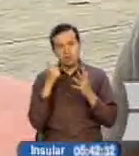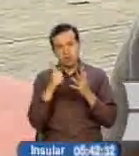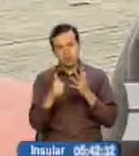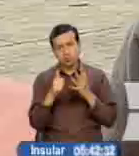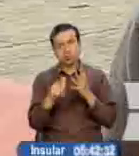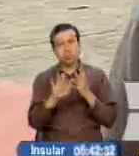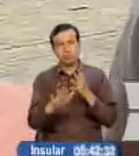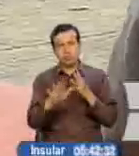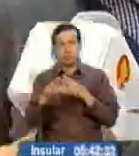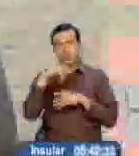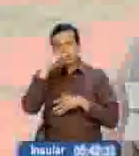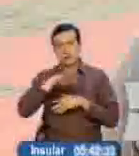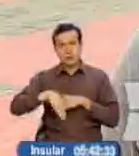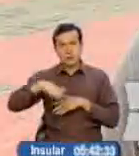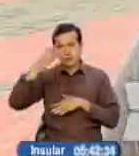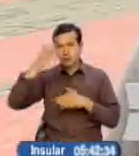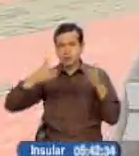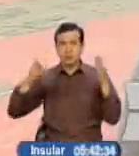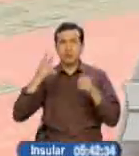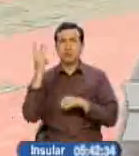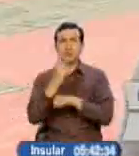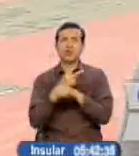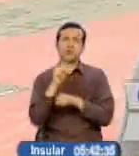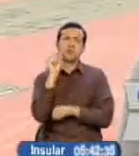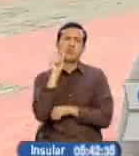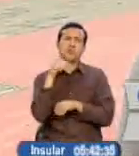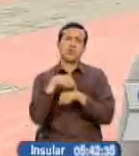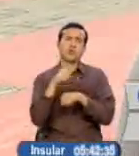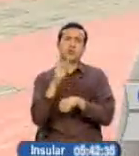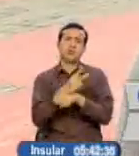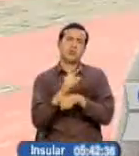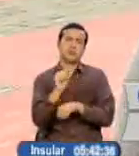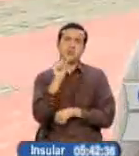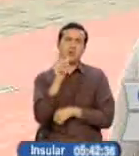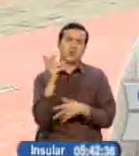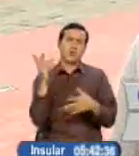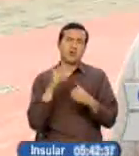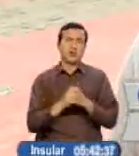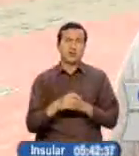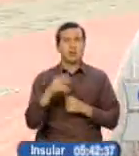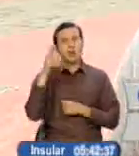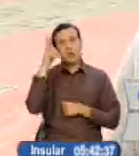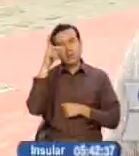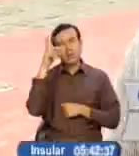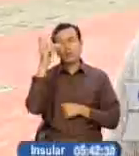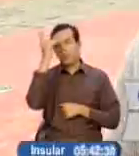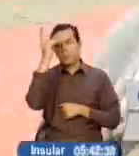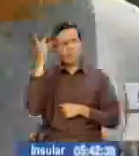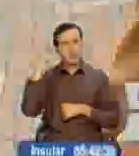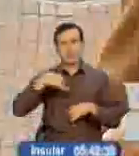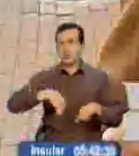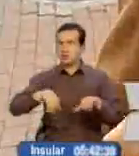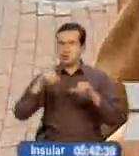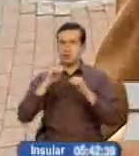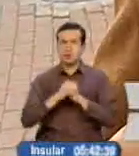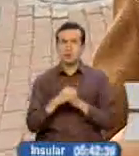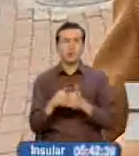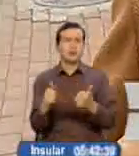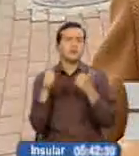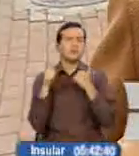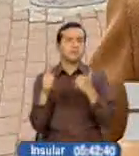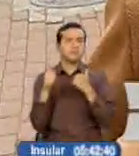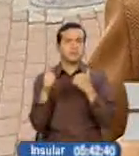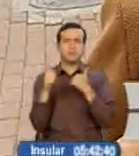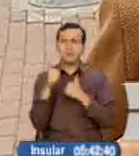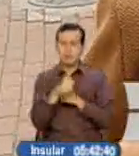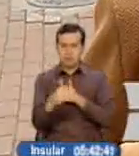mejor su niñez. 2 horas es muy poco para hacer una tarea. Por ende, yo creo que las tareas deberían seguir mandando. Está bien, sí, para que